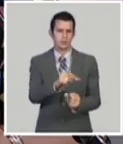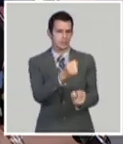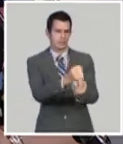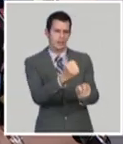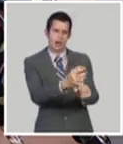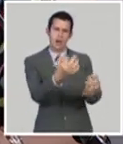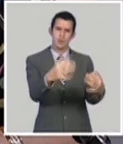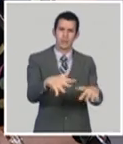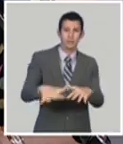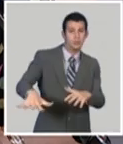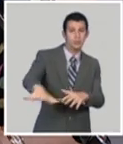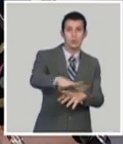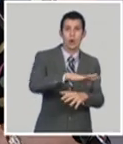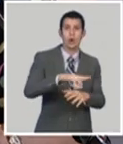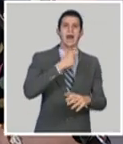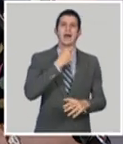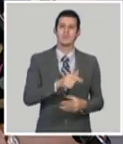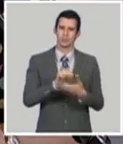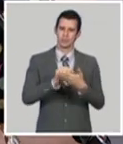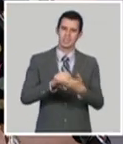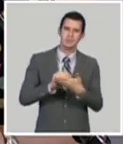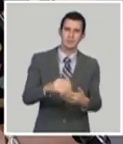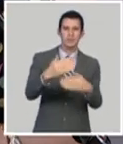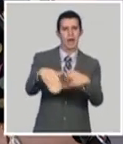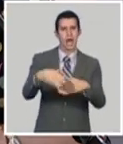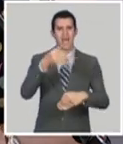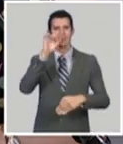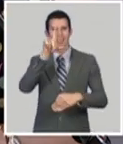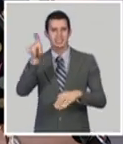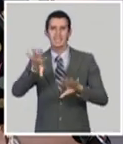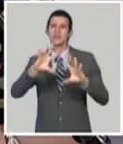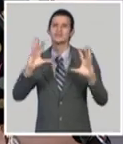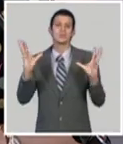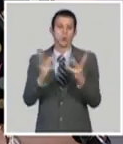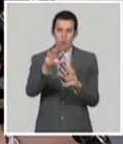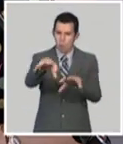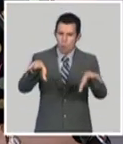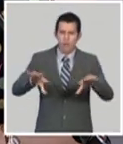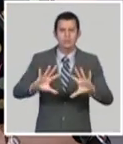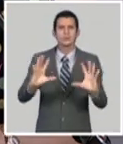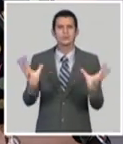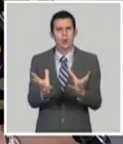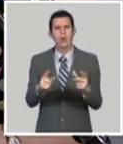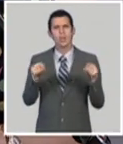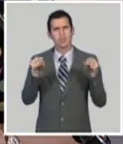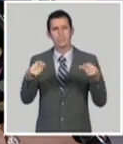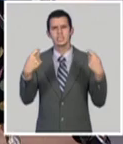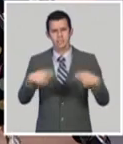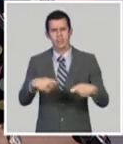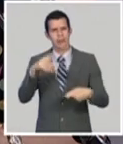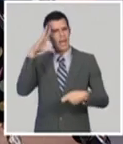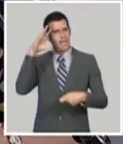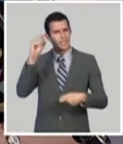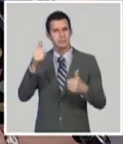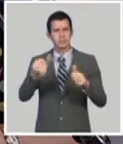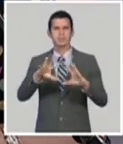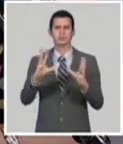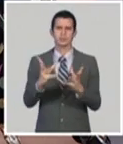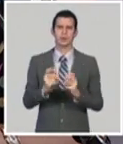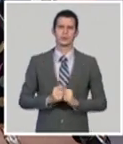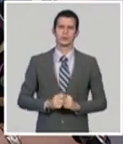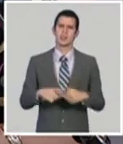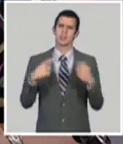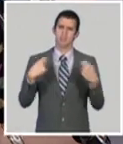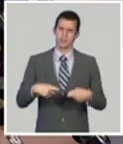de los establecimientos donde quiera que esté una administración con su dirección es